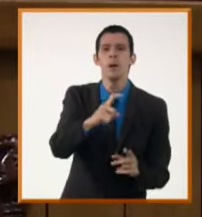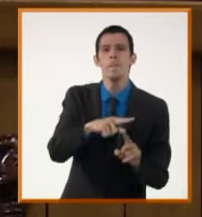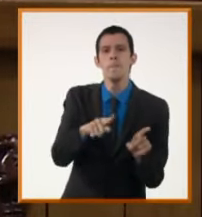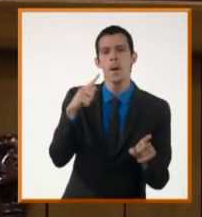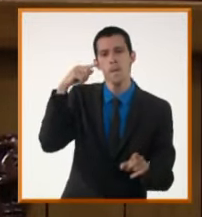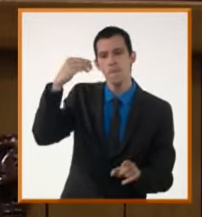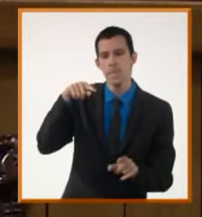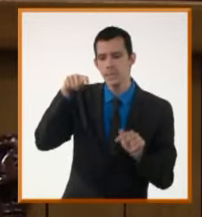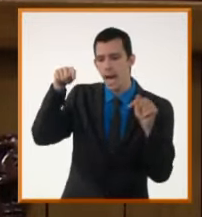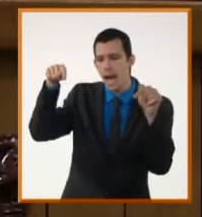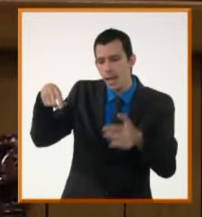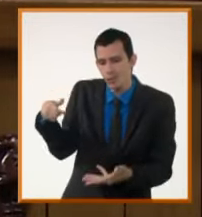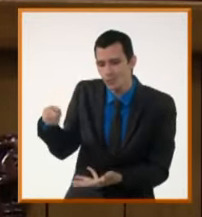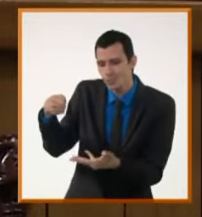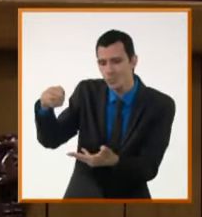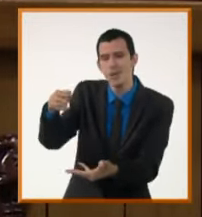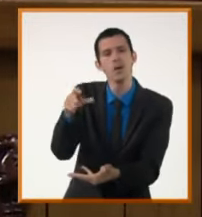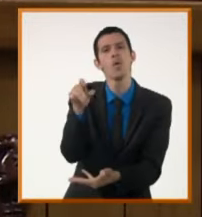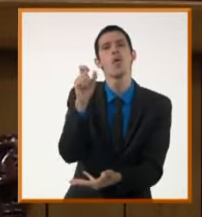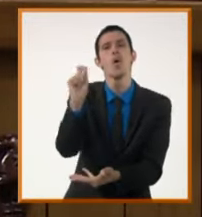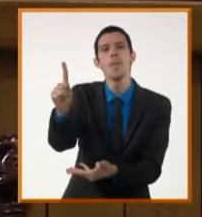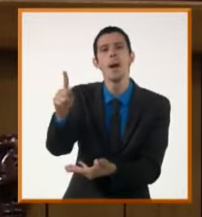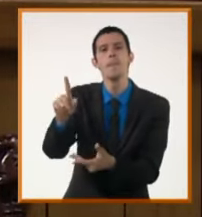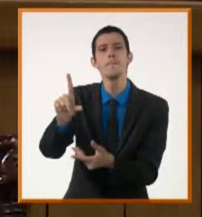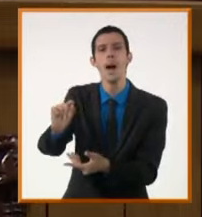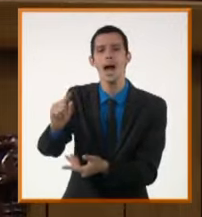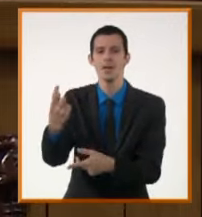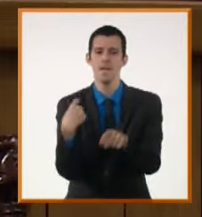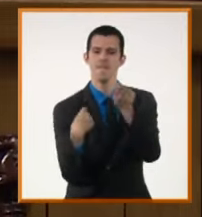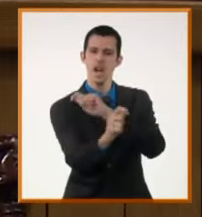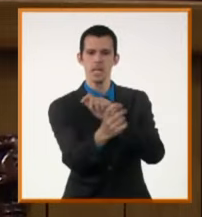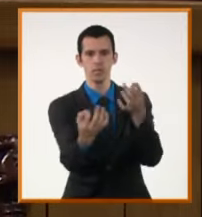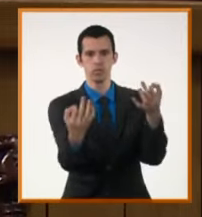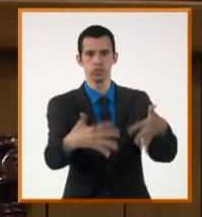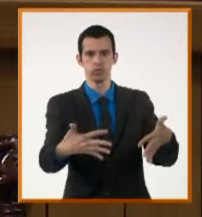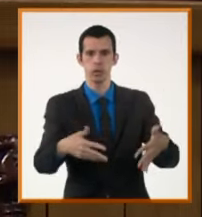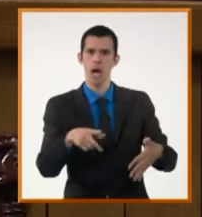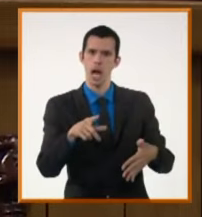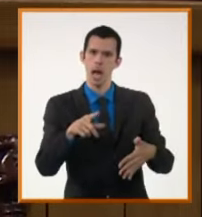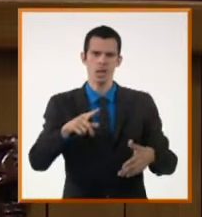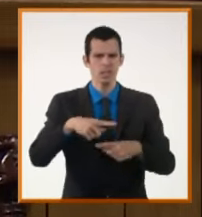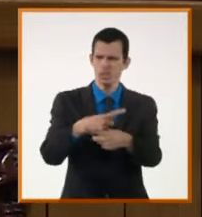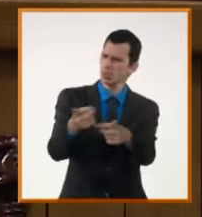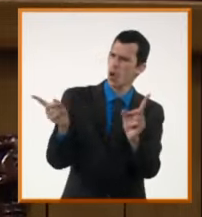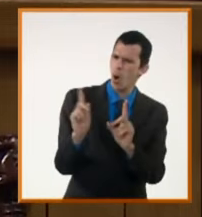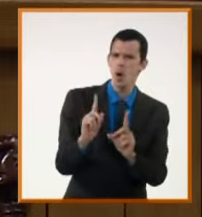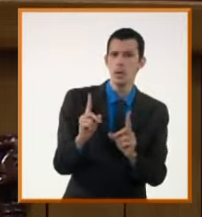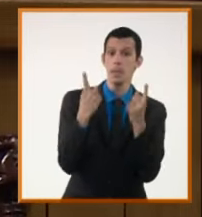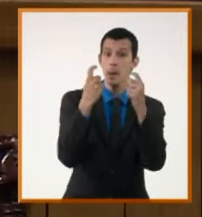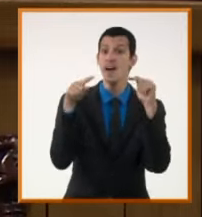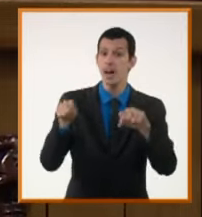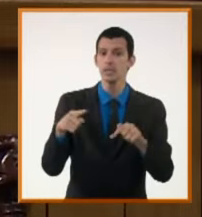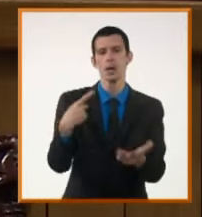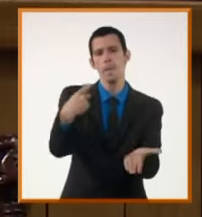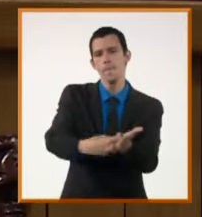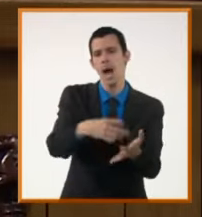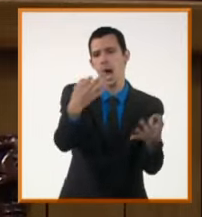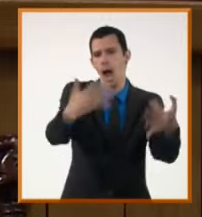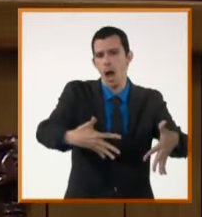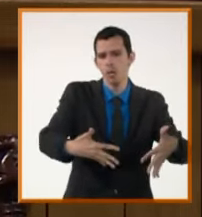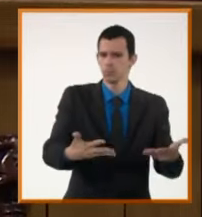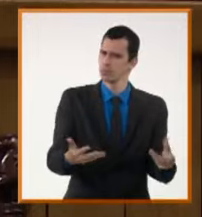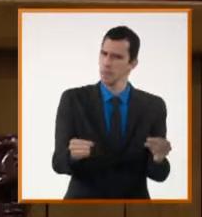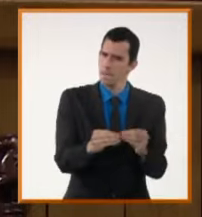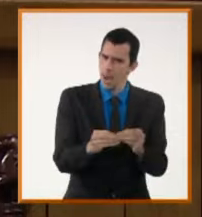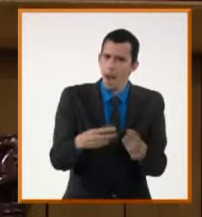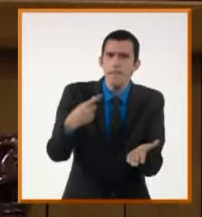licuado. Y eso también se explicará, se informará cómo será su implementación. Al igual